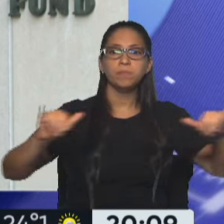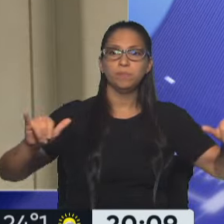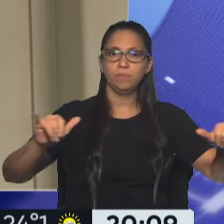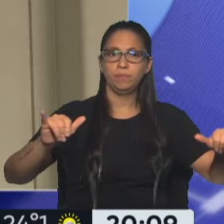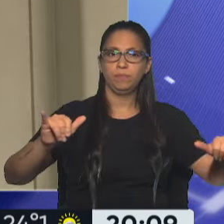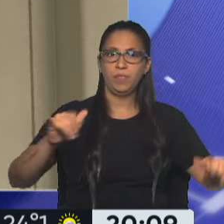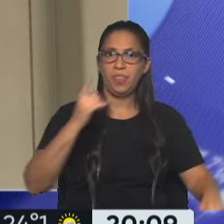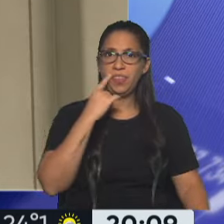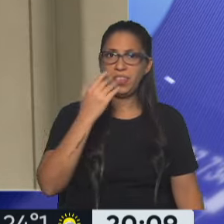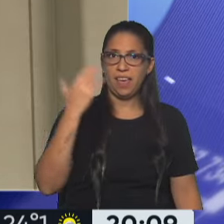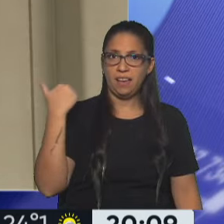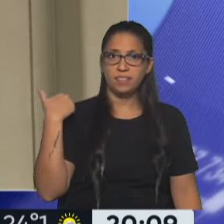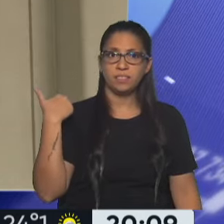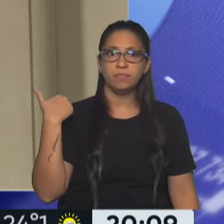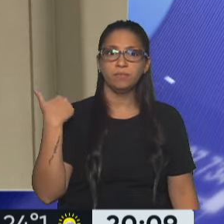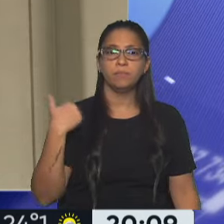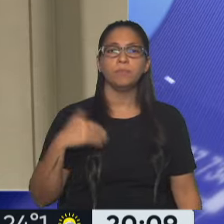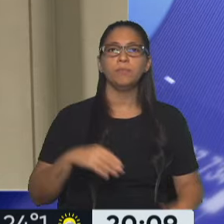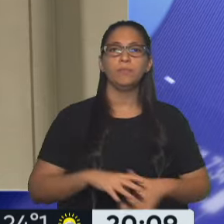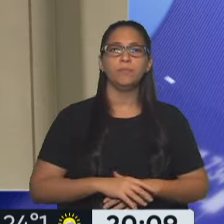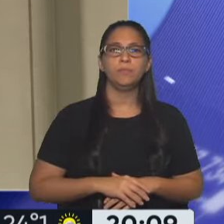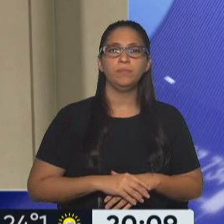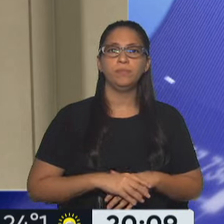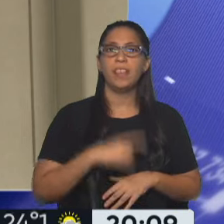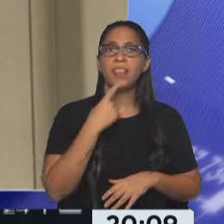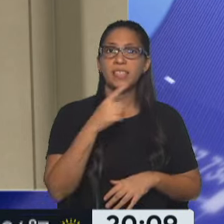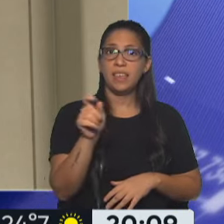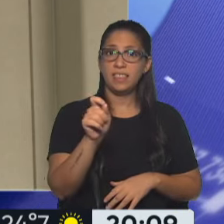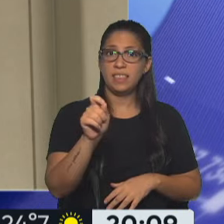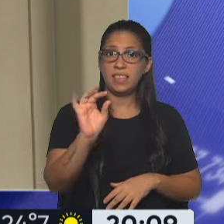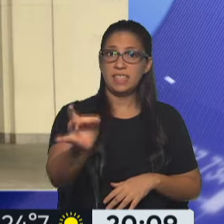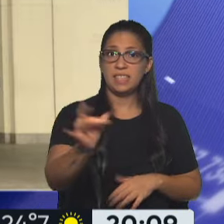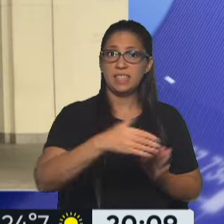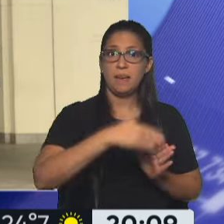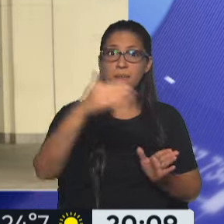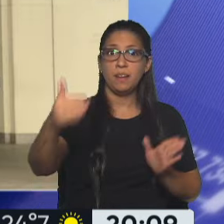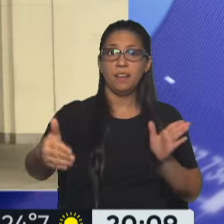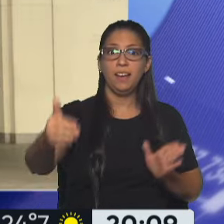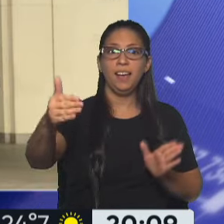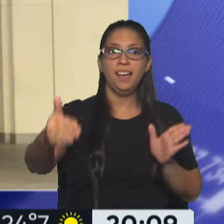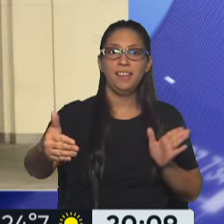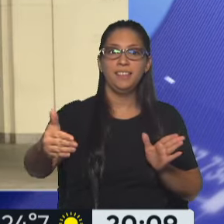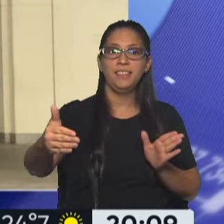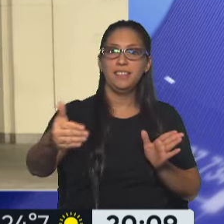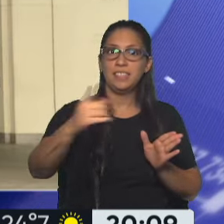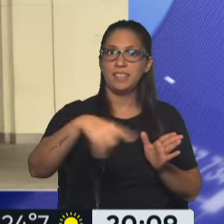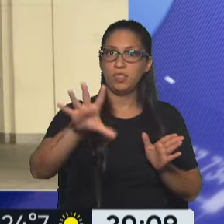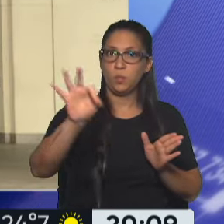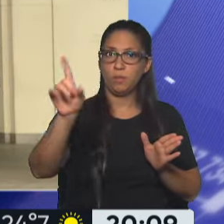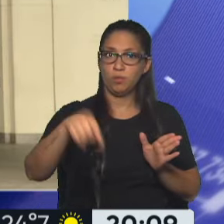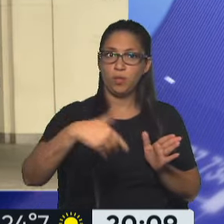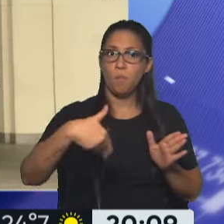en los últimos días, donde asegura que a diciembre vamos a tener una inflación acumulada del